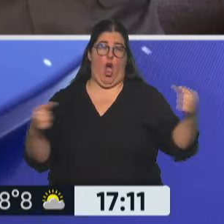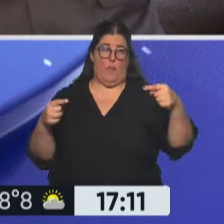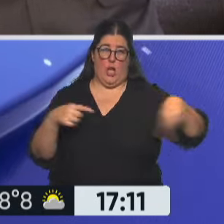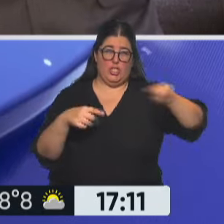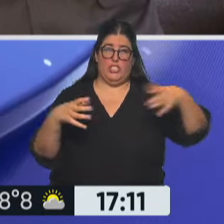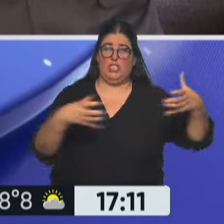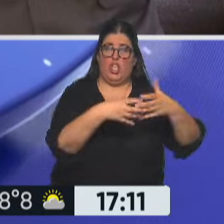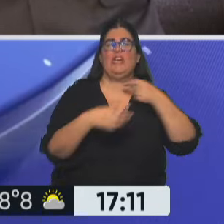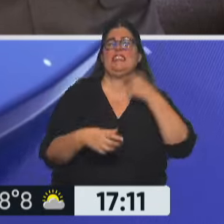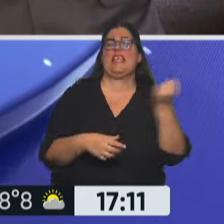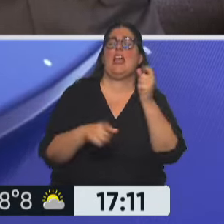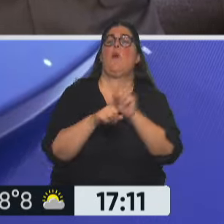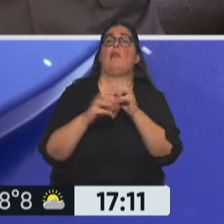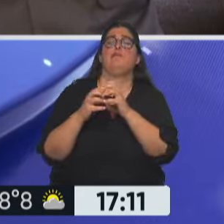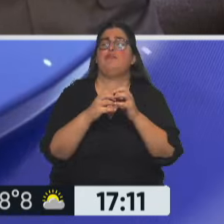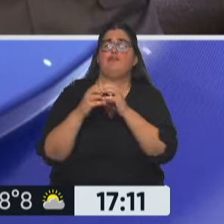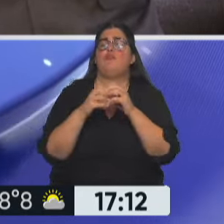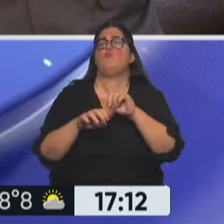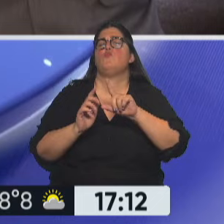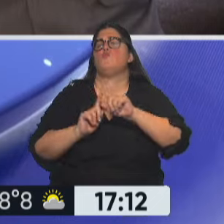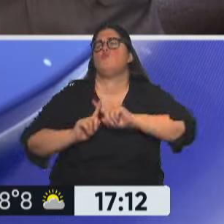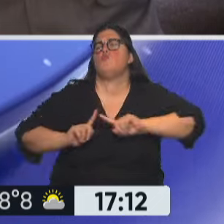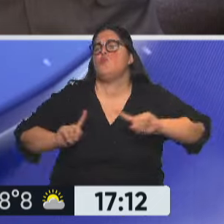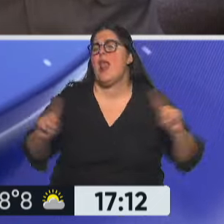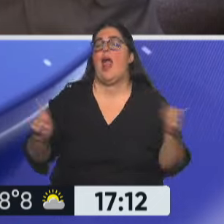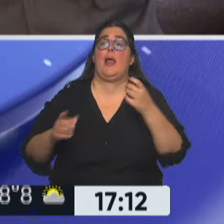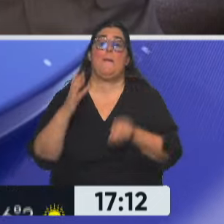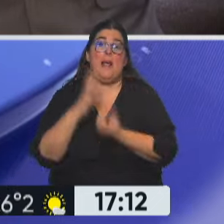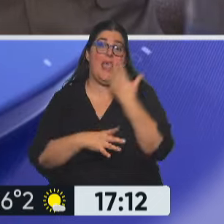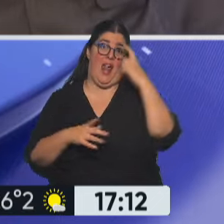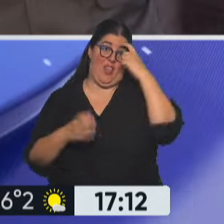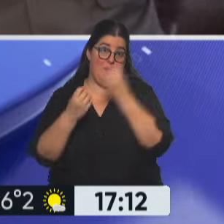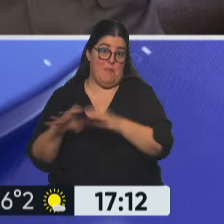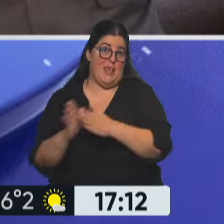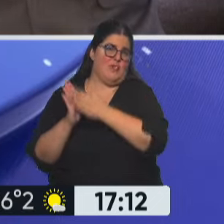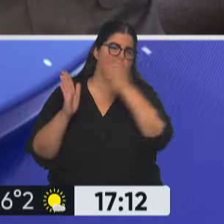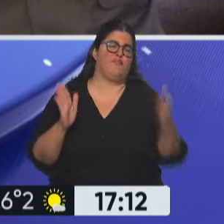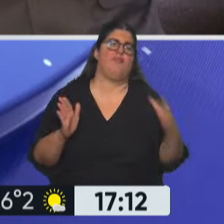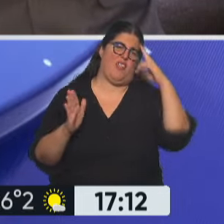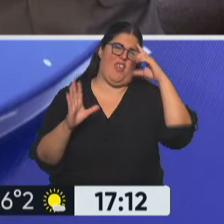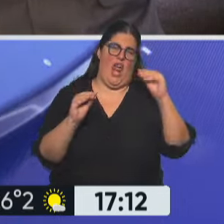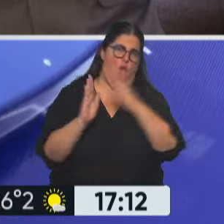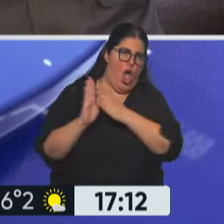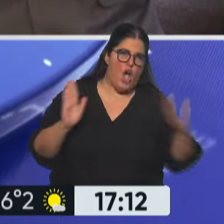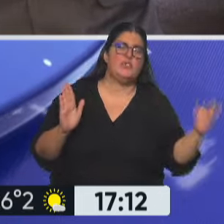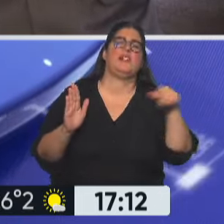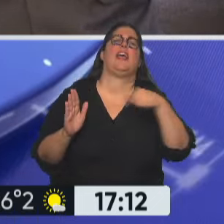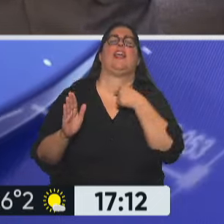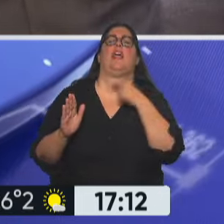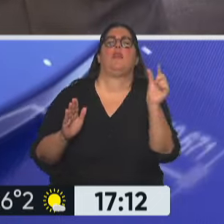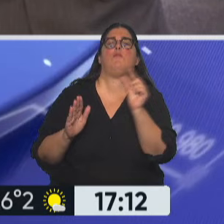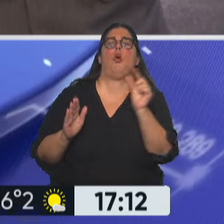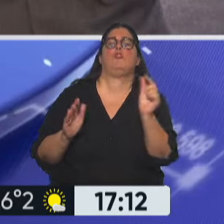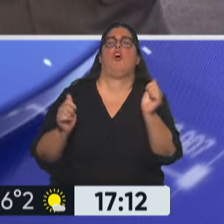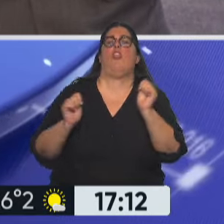sesión muy larga, va a comenzar a las 10 de la mañana y se extiende hasta las 10 de la noche aproximadamente, quiere un cuarto intermedio para